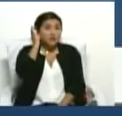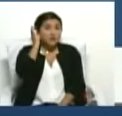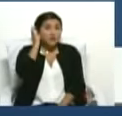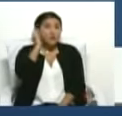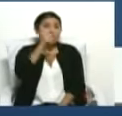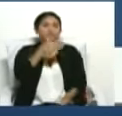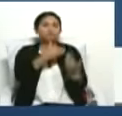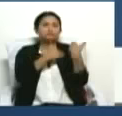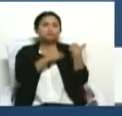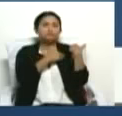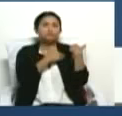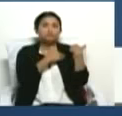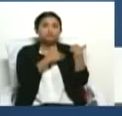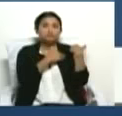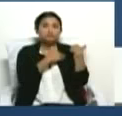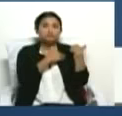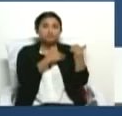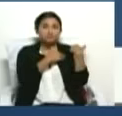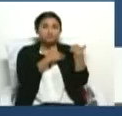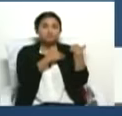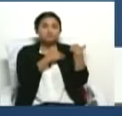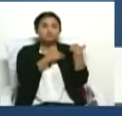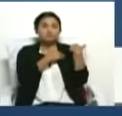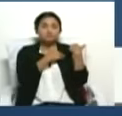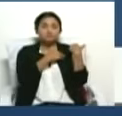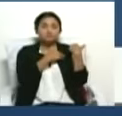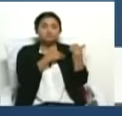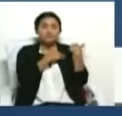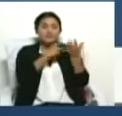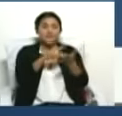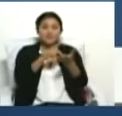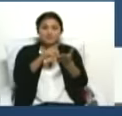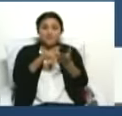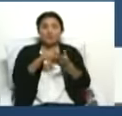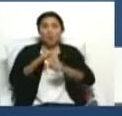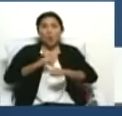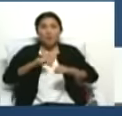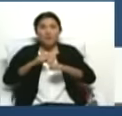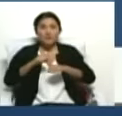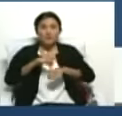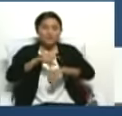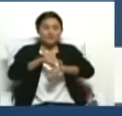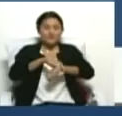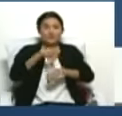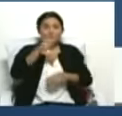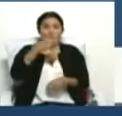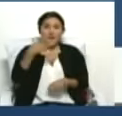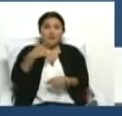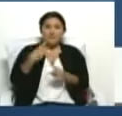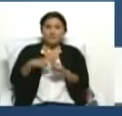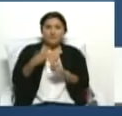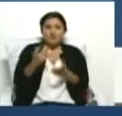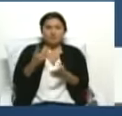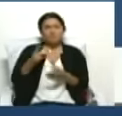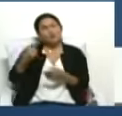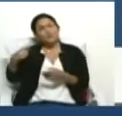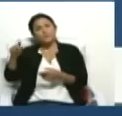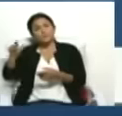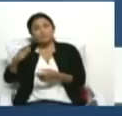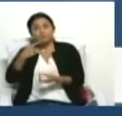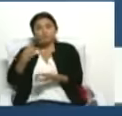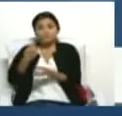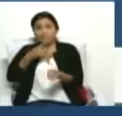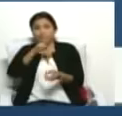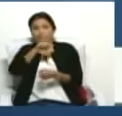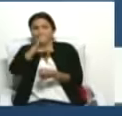Ella tenía una misión como parte de esa trama brazalete blanco, incluso delatada ya